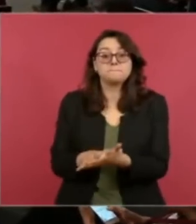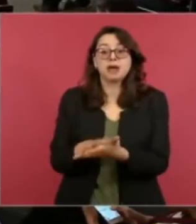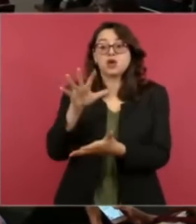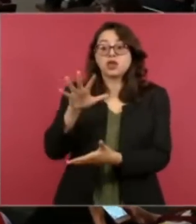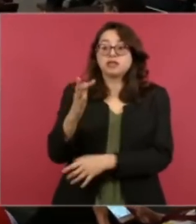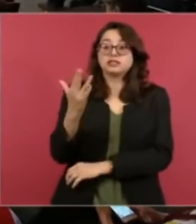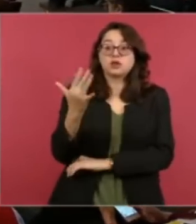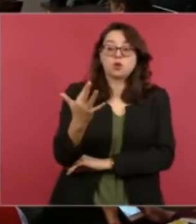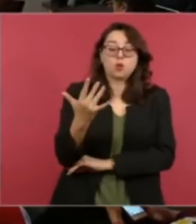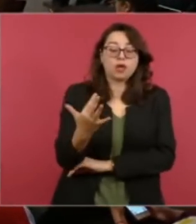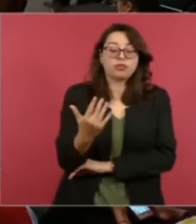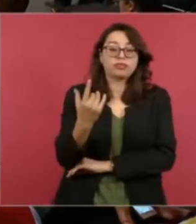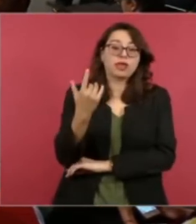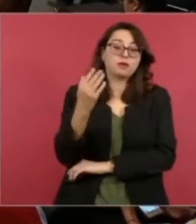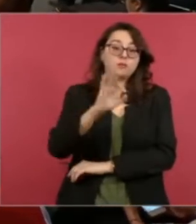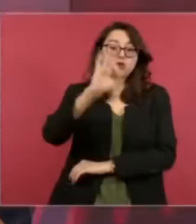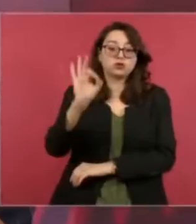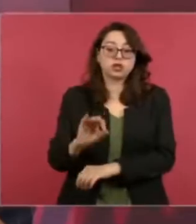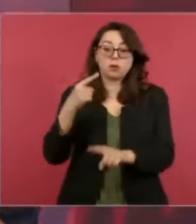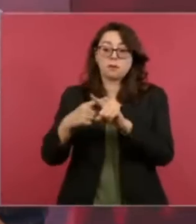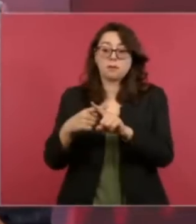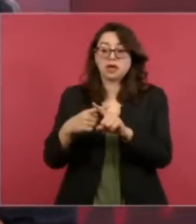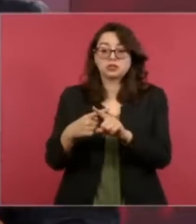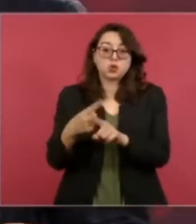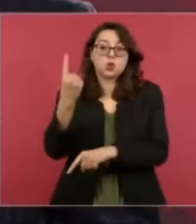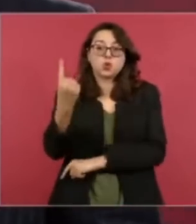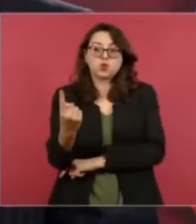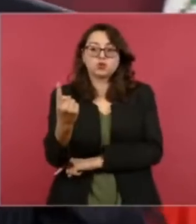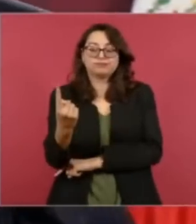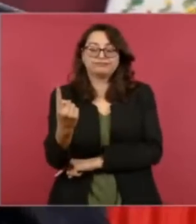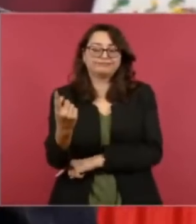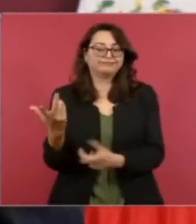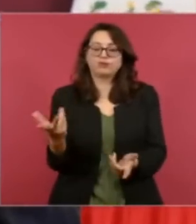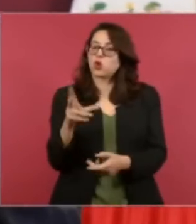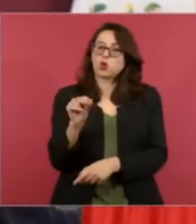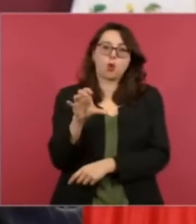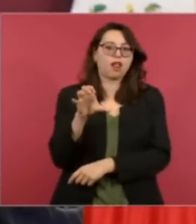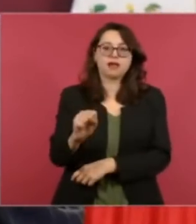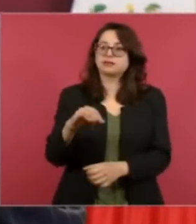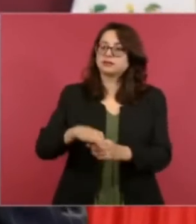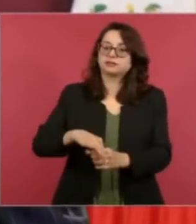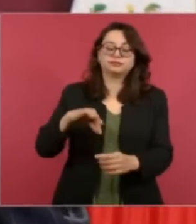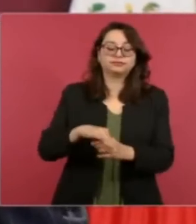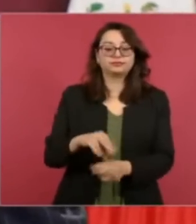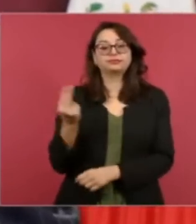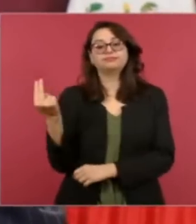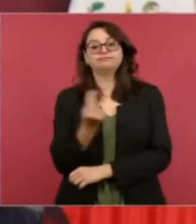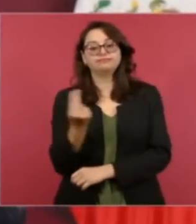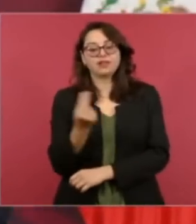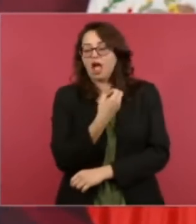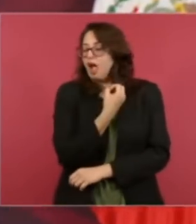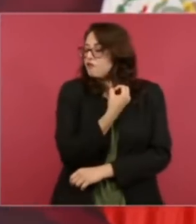más 1, más 2, más 3, pero acá se requieren 2/3 partes de los legisladores,